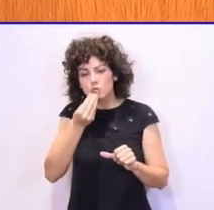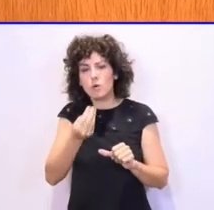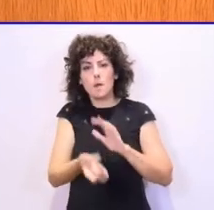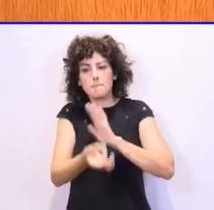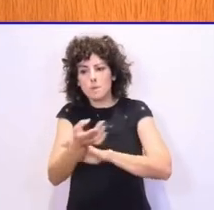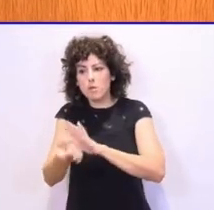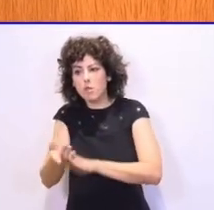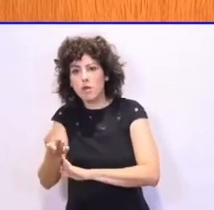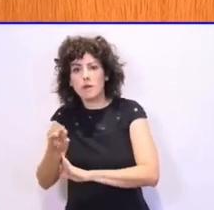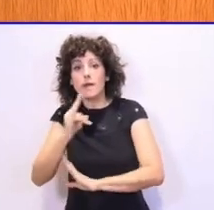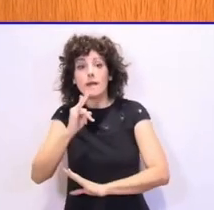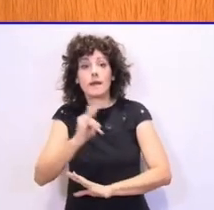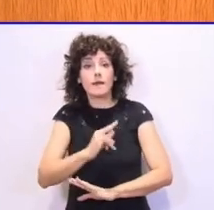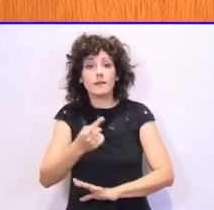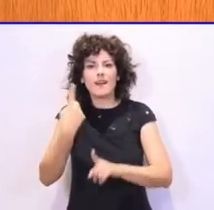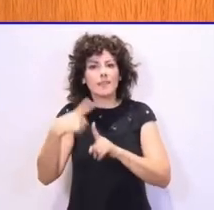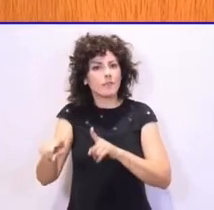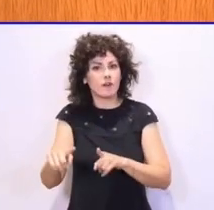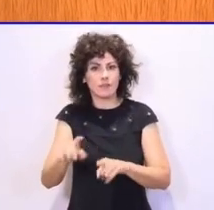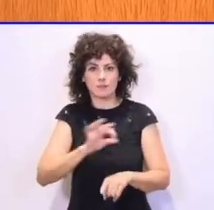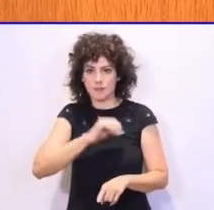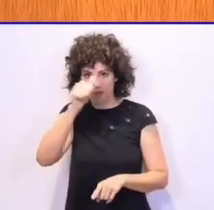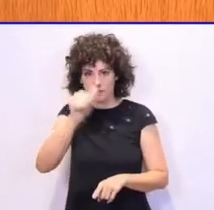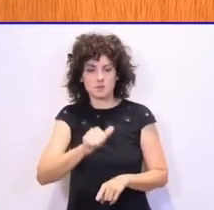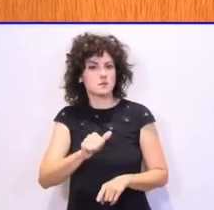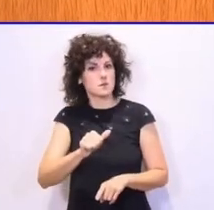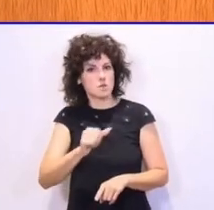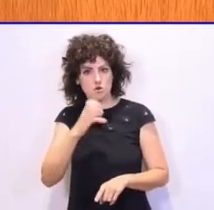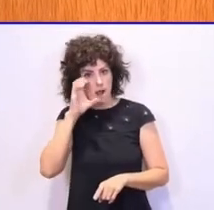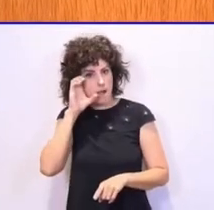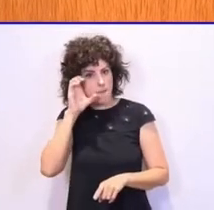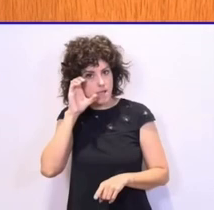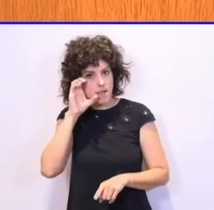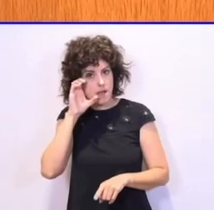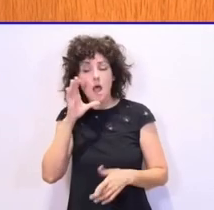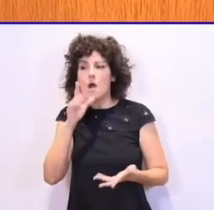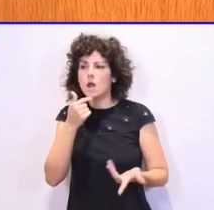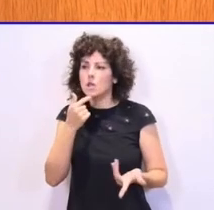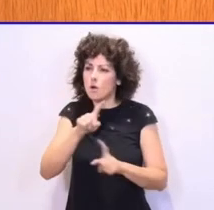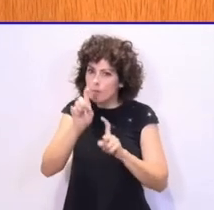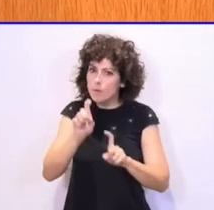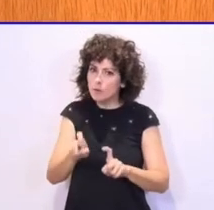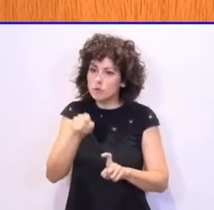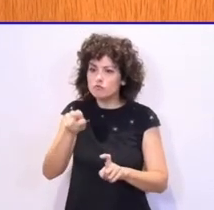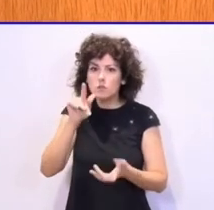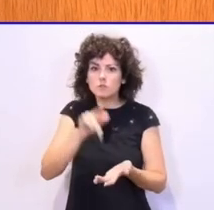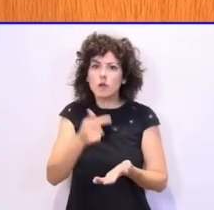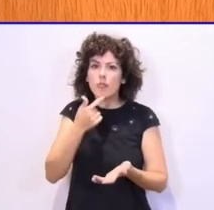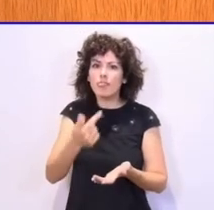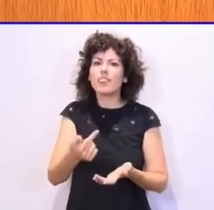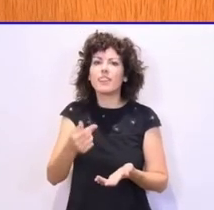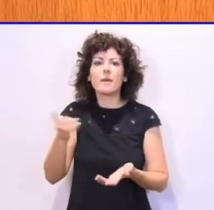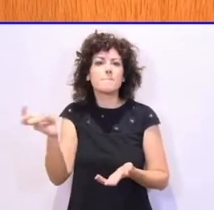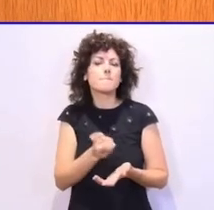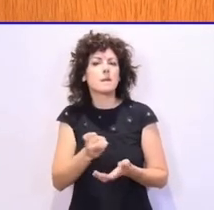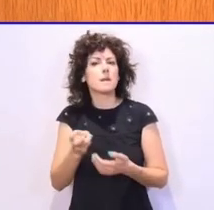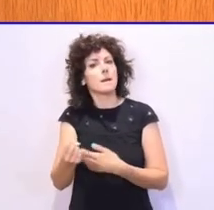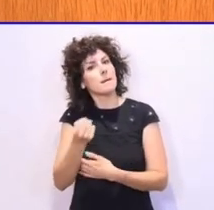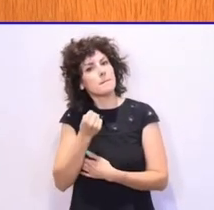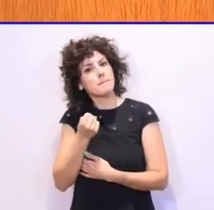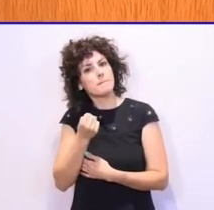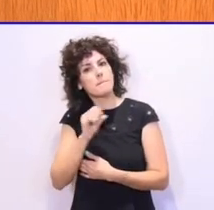energética diferente señor capellan y voy a hacerle una pregunta Cuando usted dice aquí que viene a pedir el apoyo